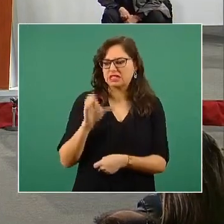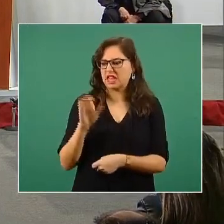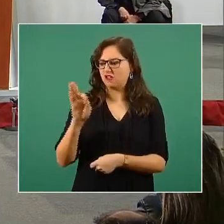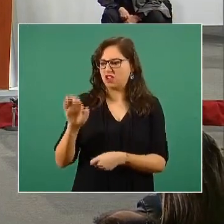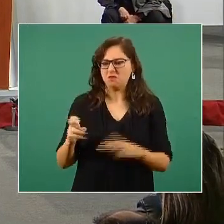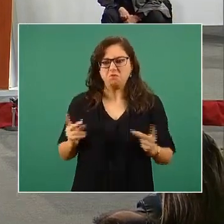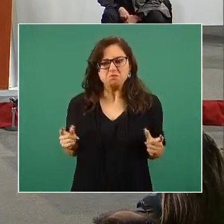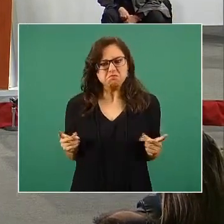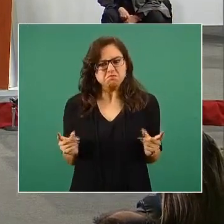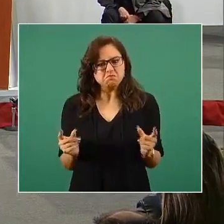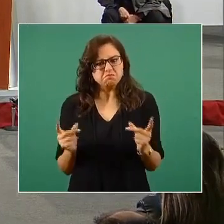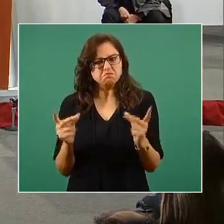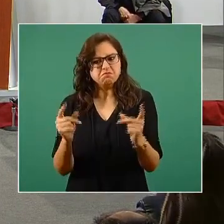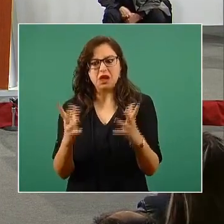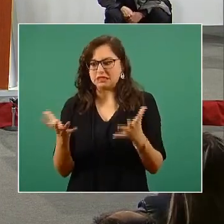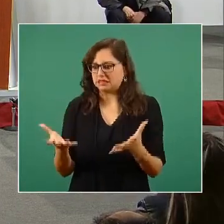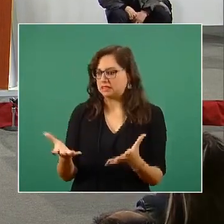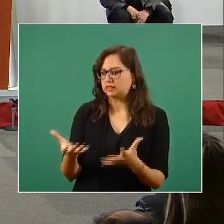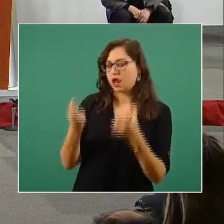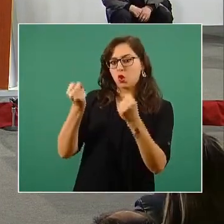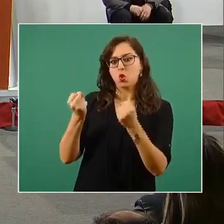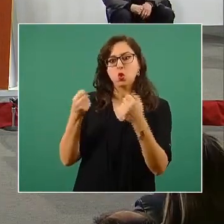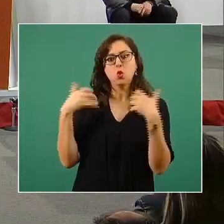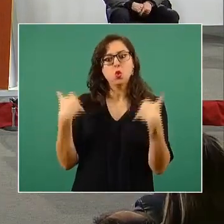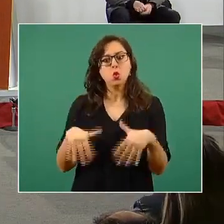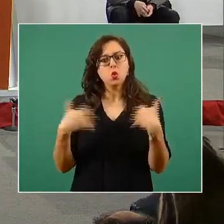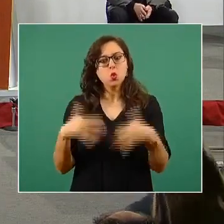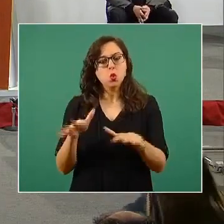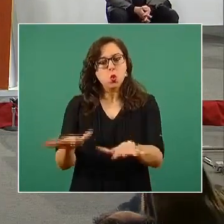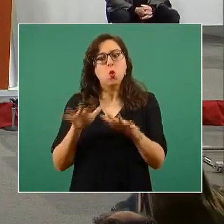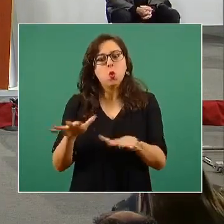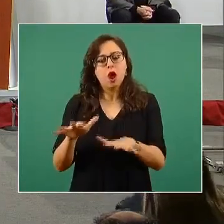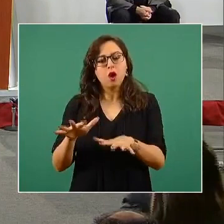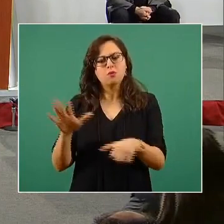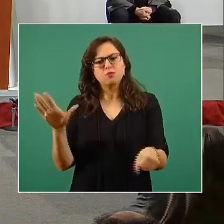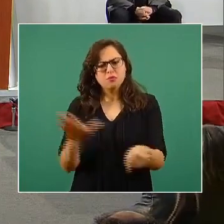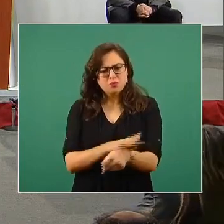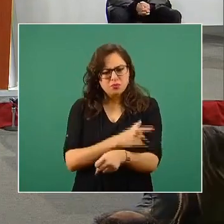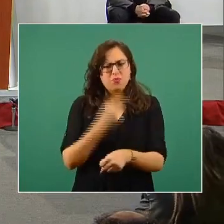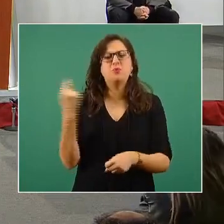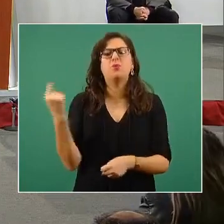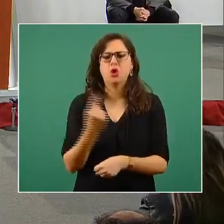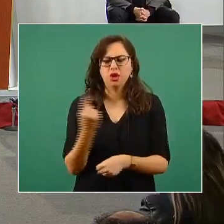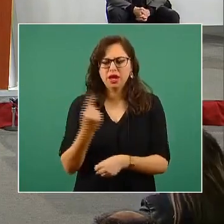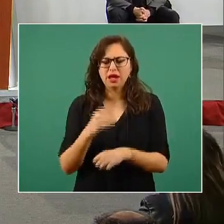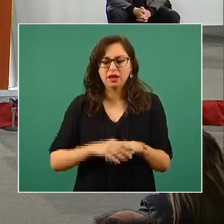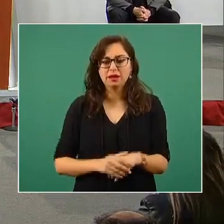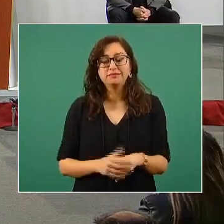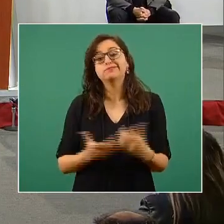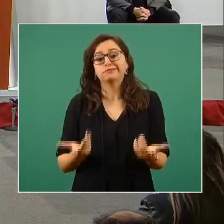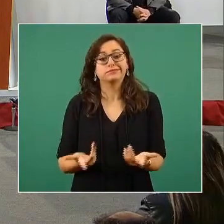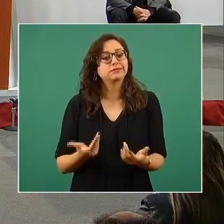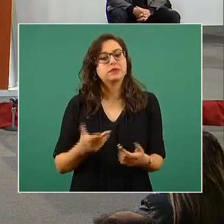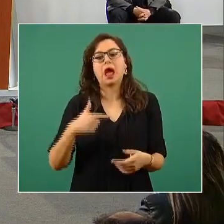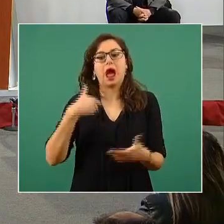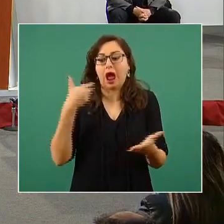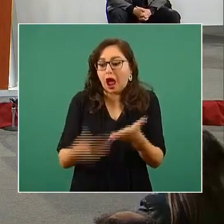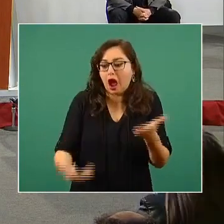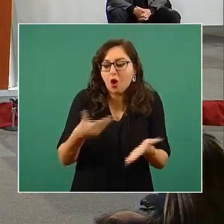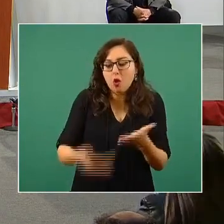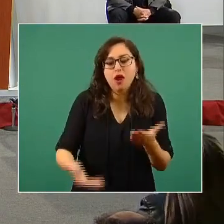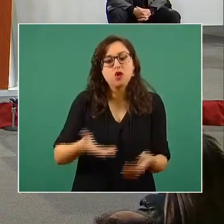la generación hoy en México, la generación de electricidad depende fundamentalmente del gas natural. Hoy